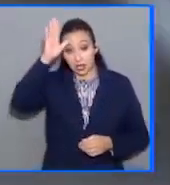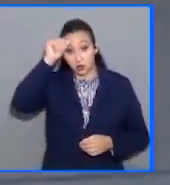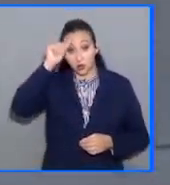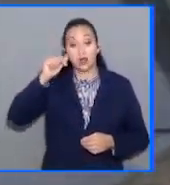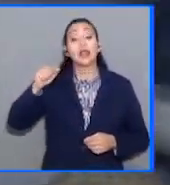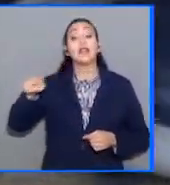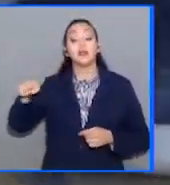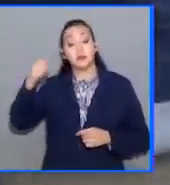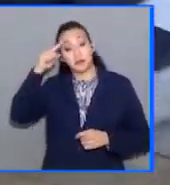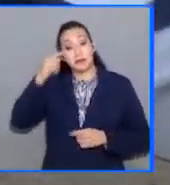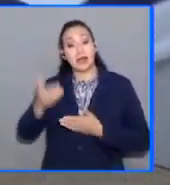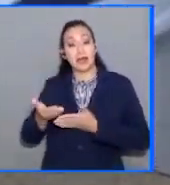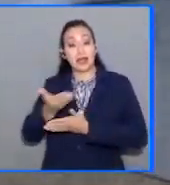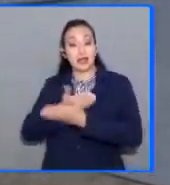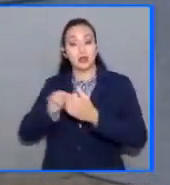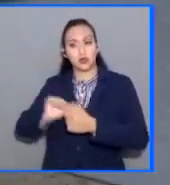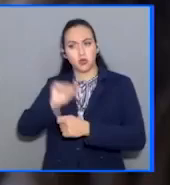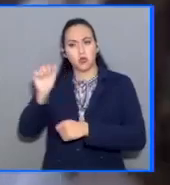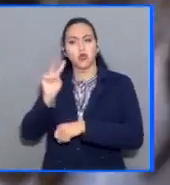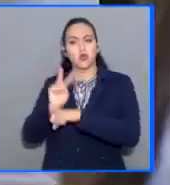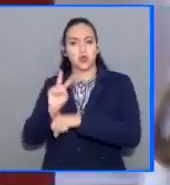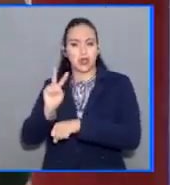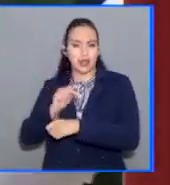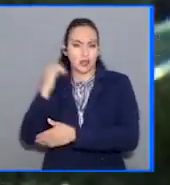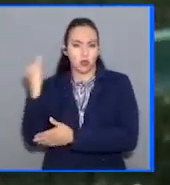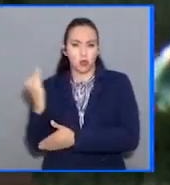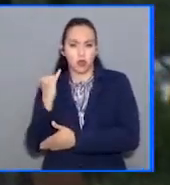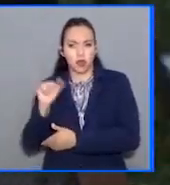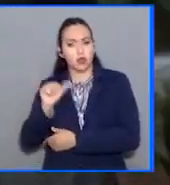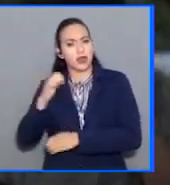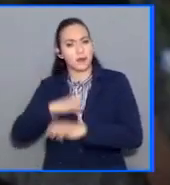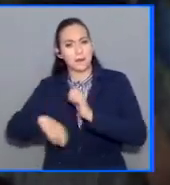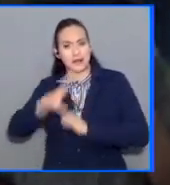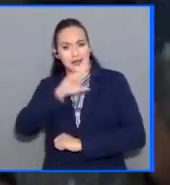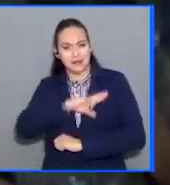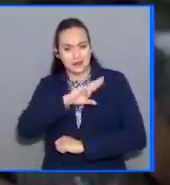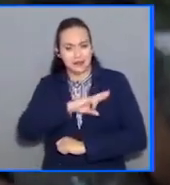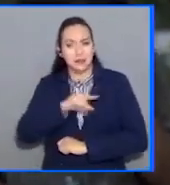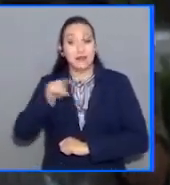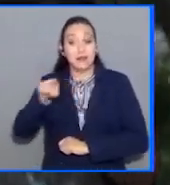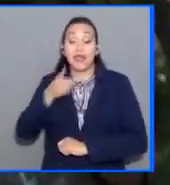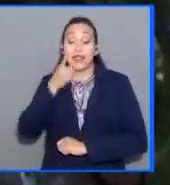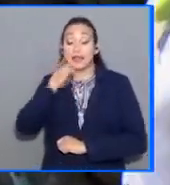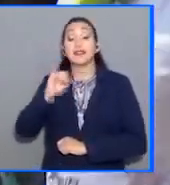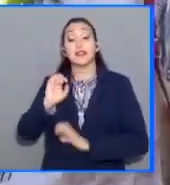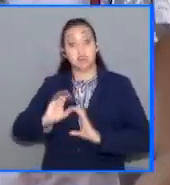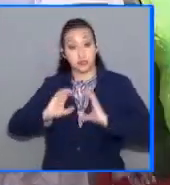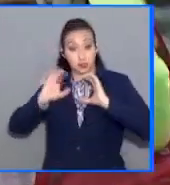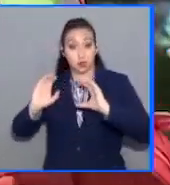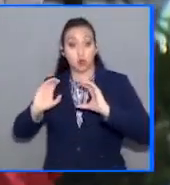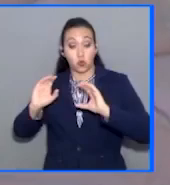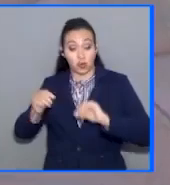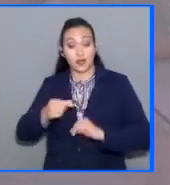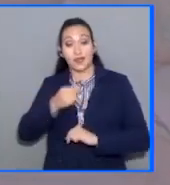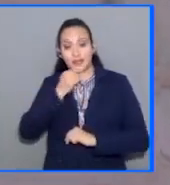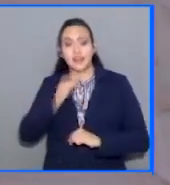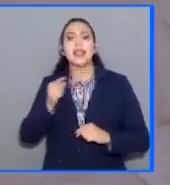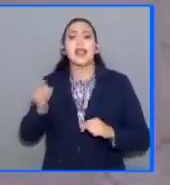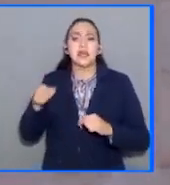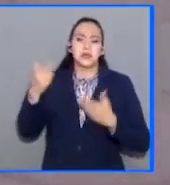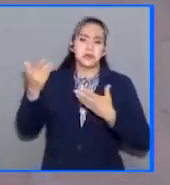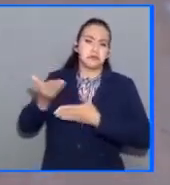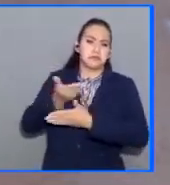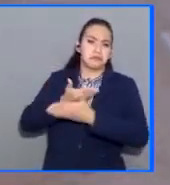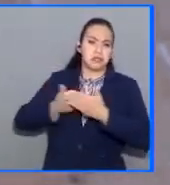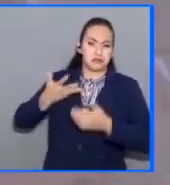con guardería con un particular que tiene el centro de cuidado y realiza el servicio con el personal que tiene empleado, no